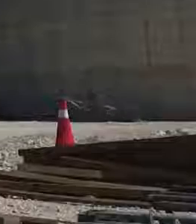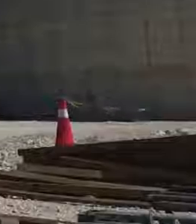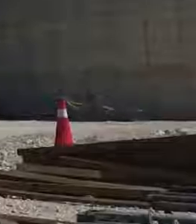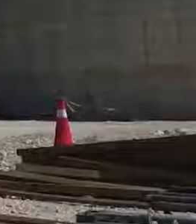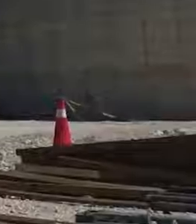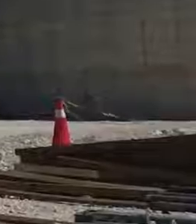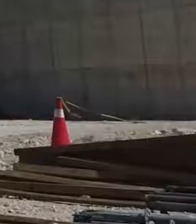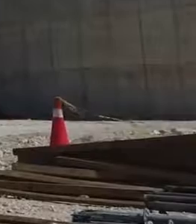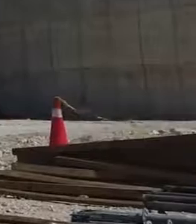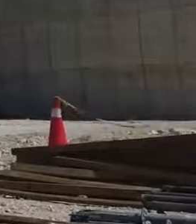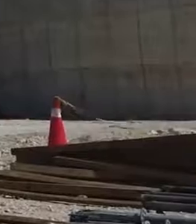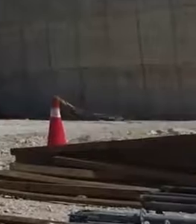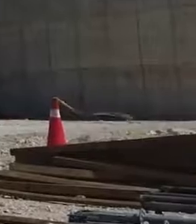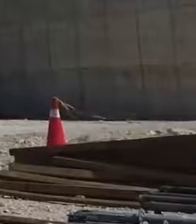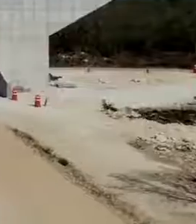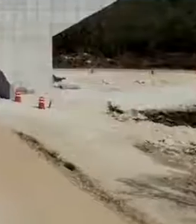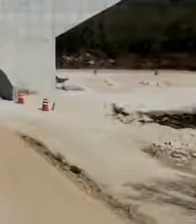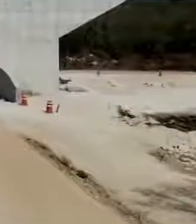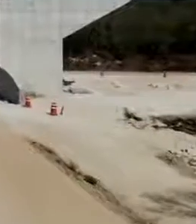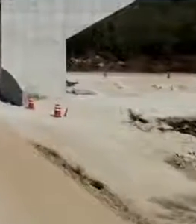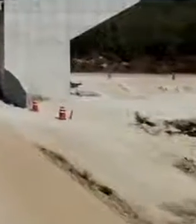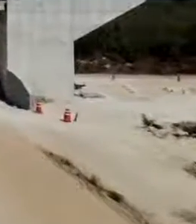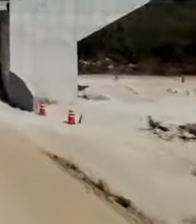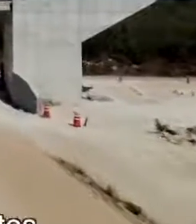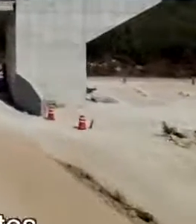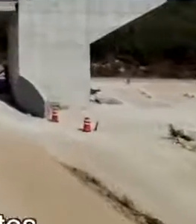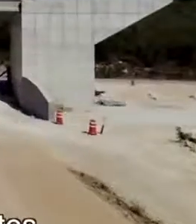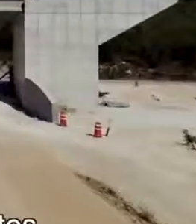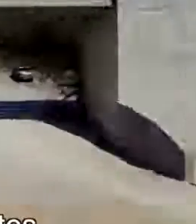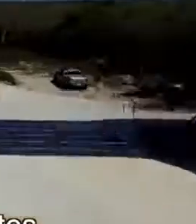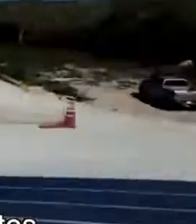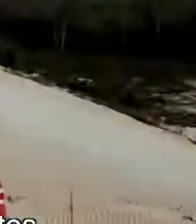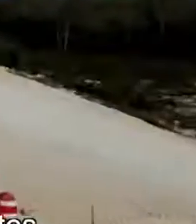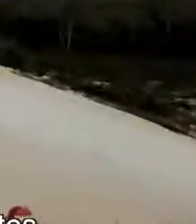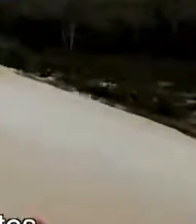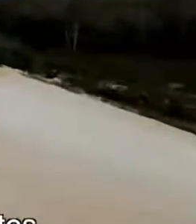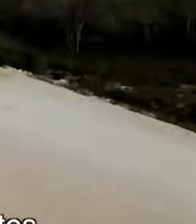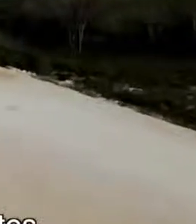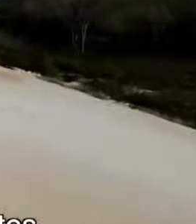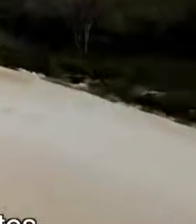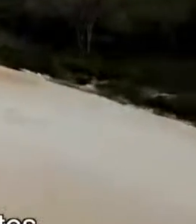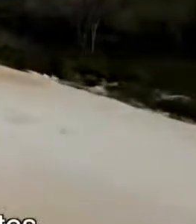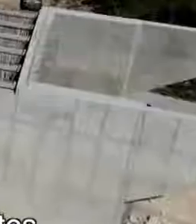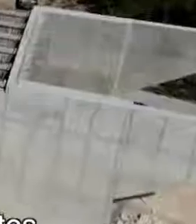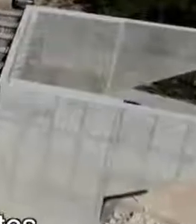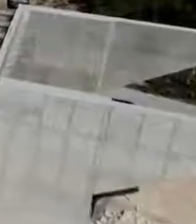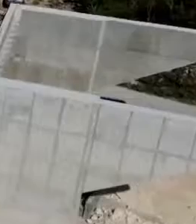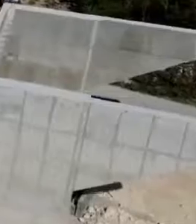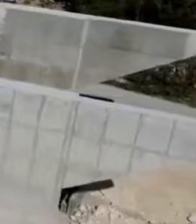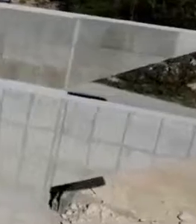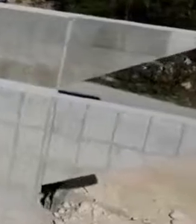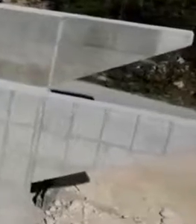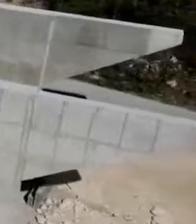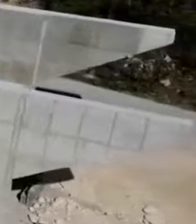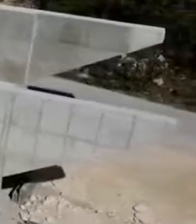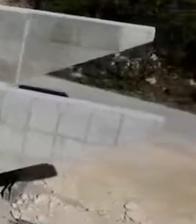estructura y se han instalado las vigas. De igual forma se construyen las rampas de acceso para los transeúntes.